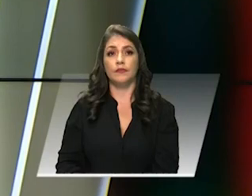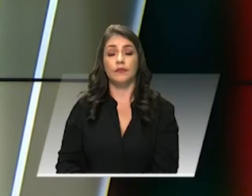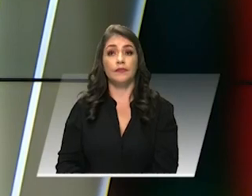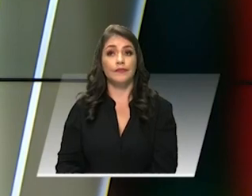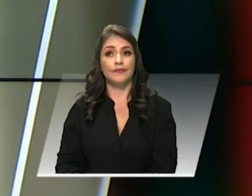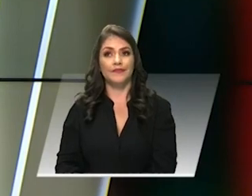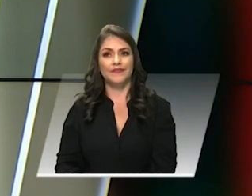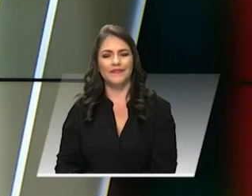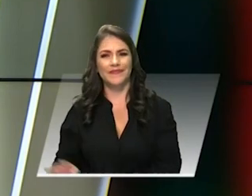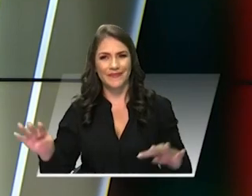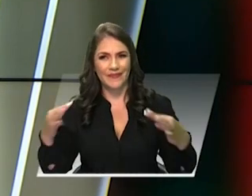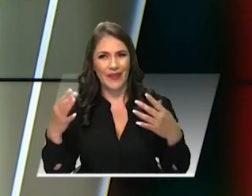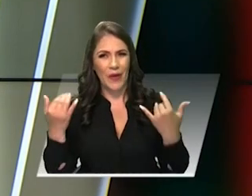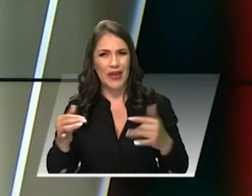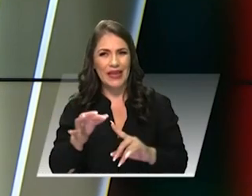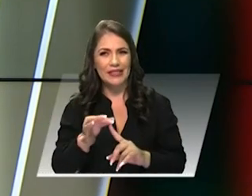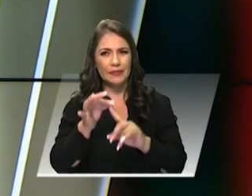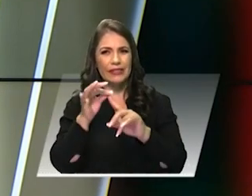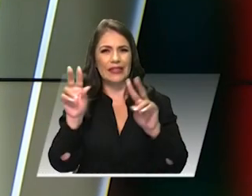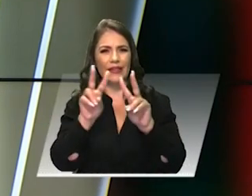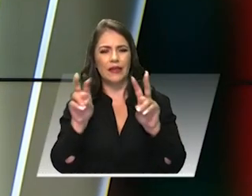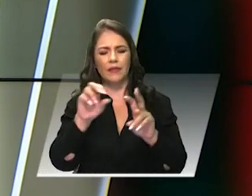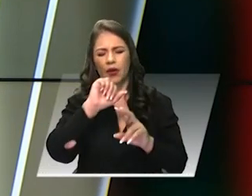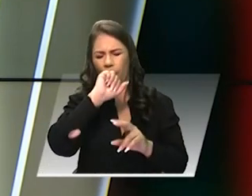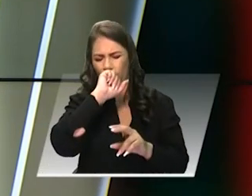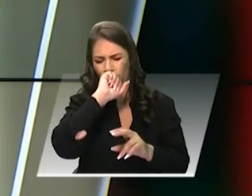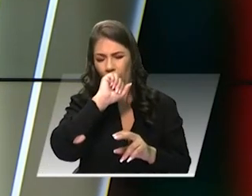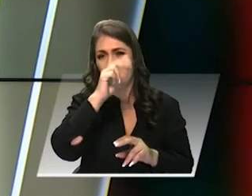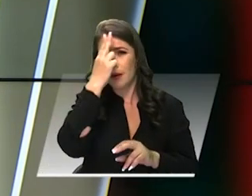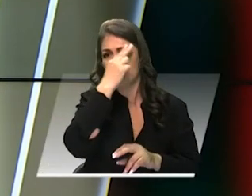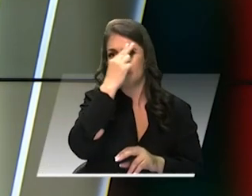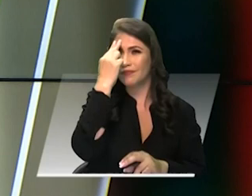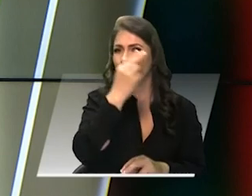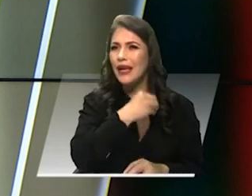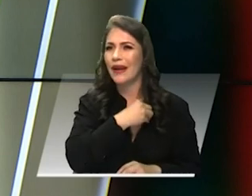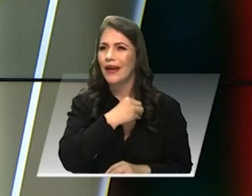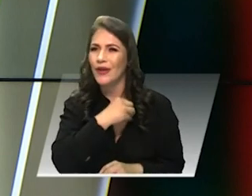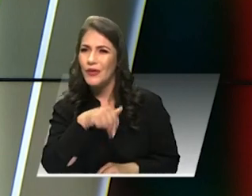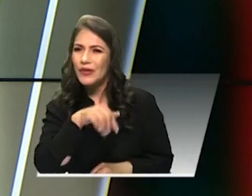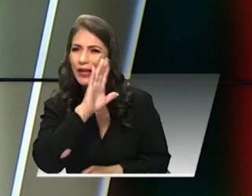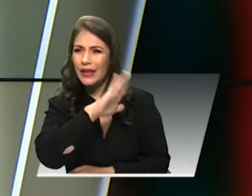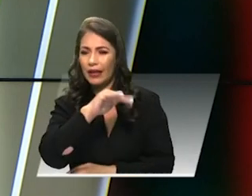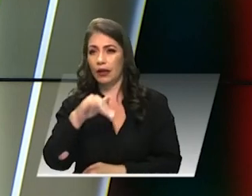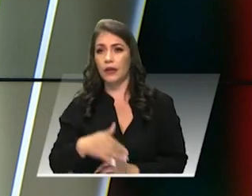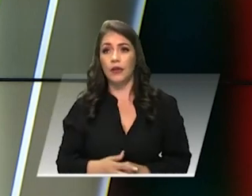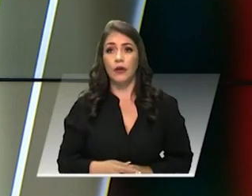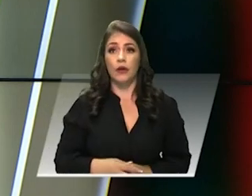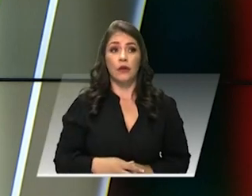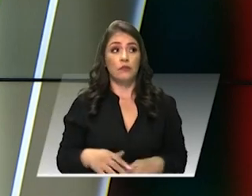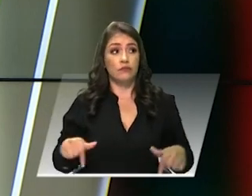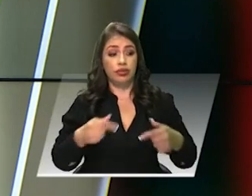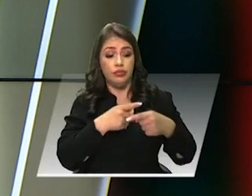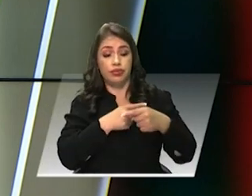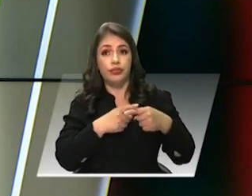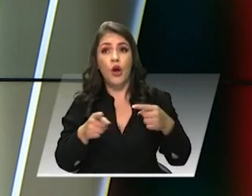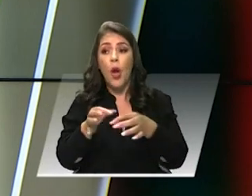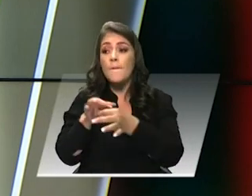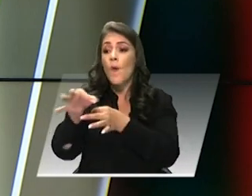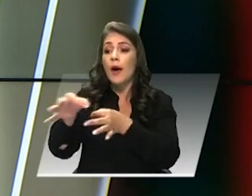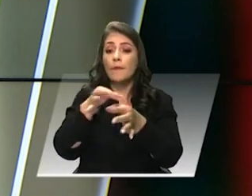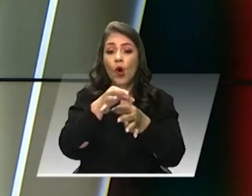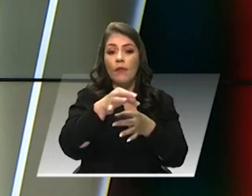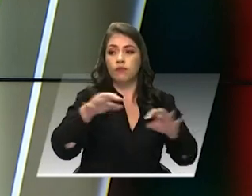Les damos la bienvenida a este especial sobre devoción, patrimonio y tradición religiosa en Antioquia. Un recorrido por la devoción de los pueblos,